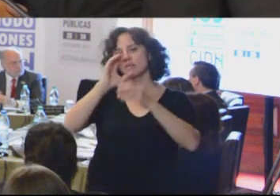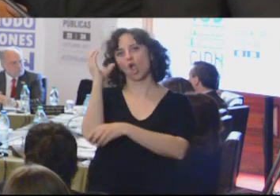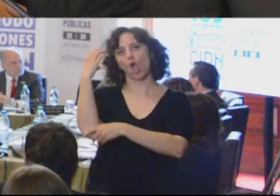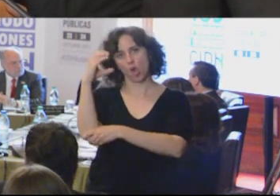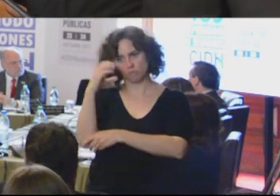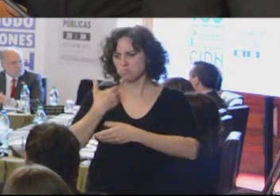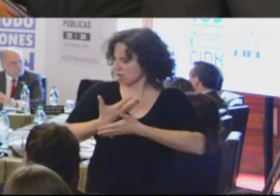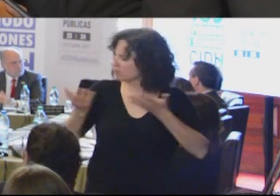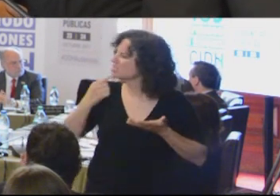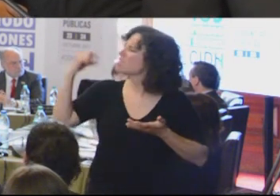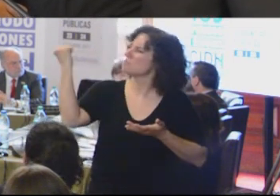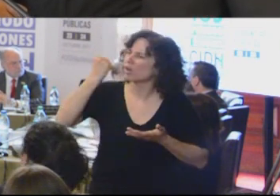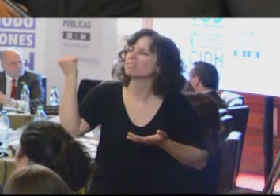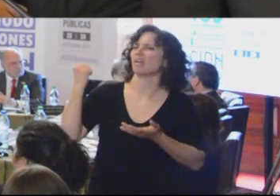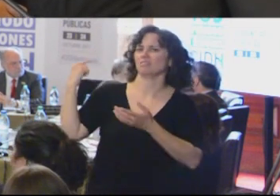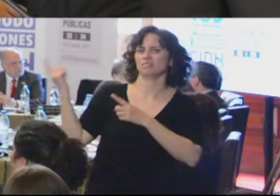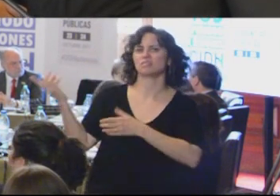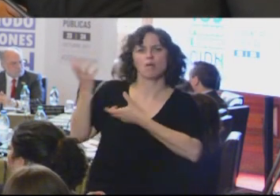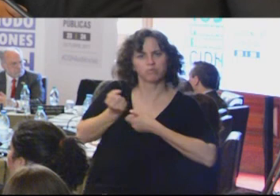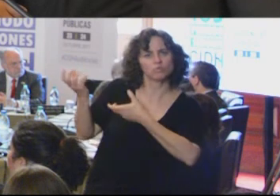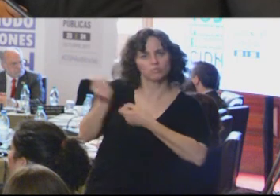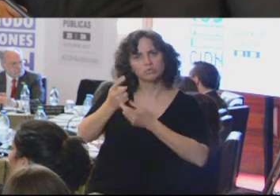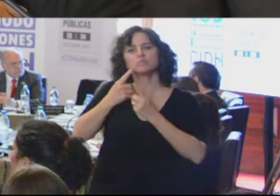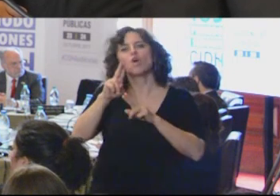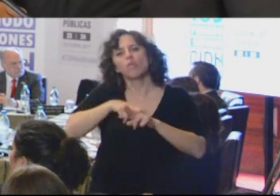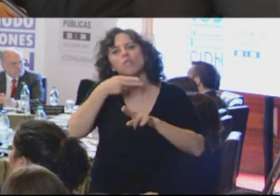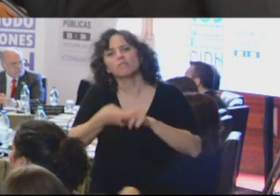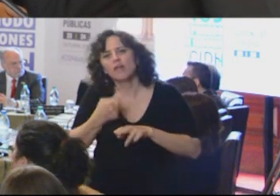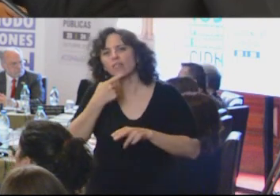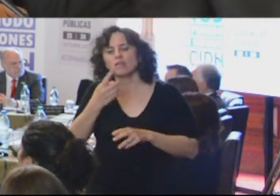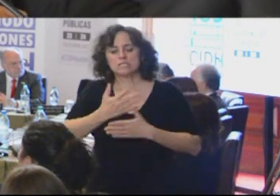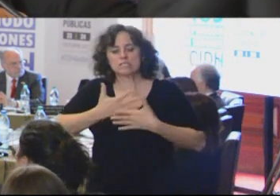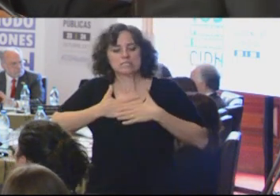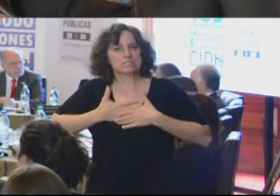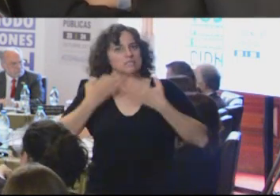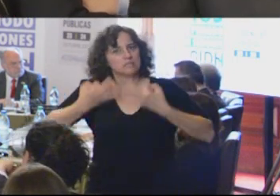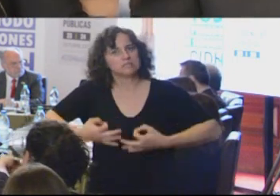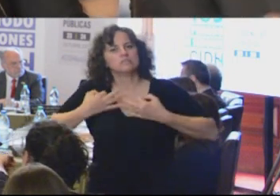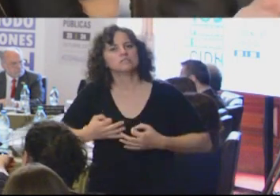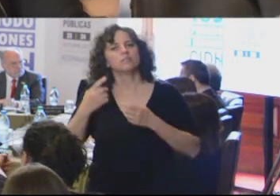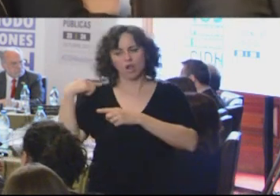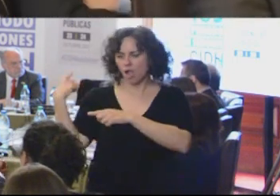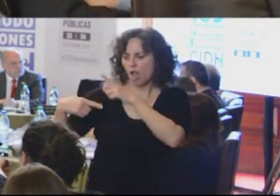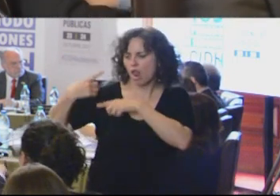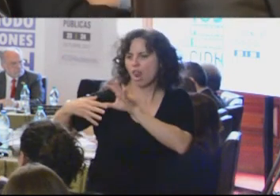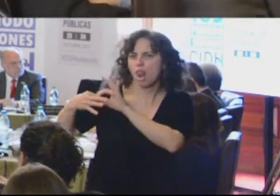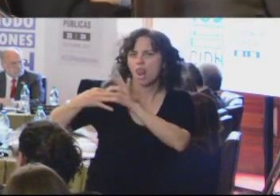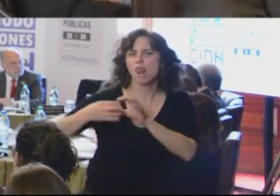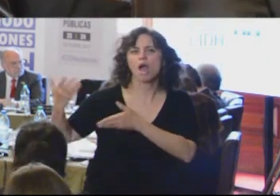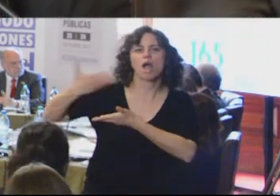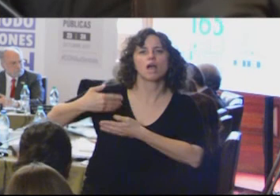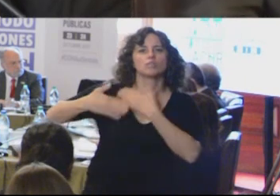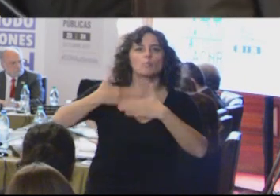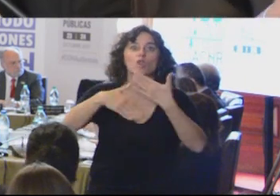la y queremos agradecer la queremos reiterarles nuestro deseo vehemente para que continúe que estos procesos